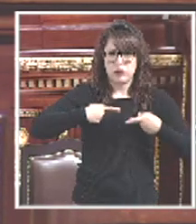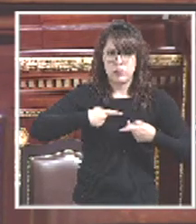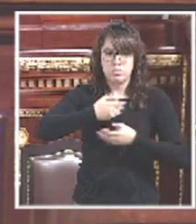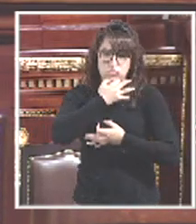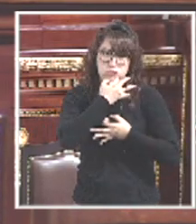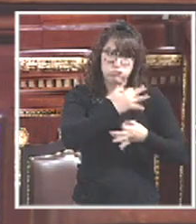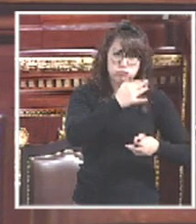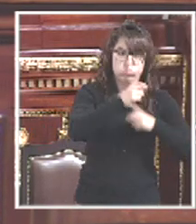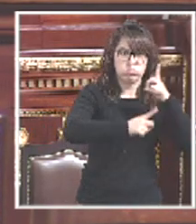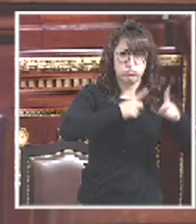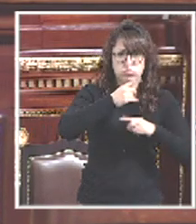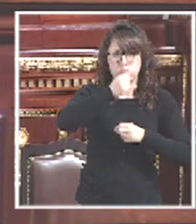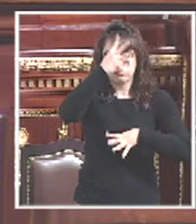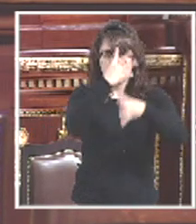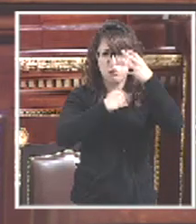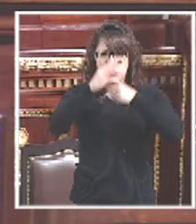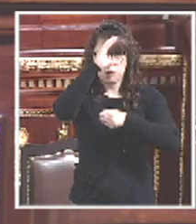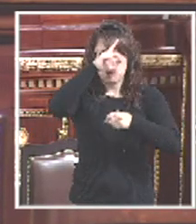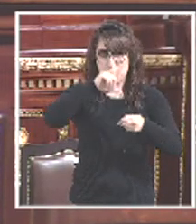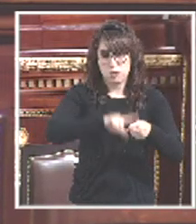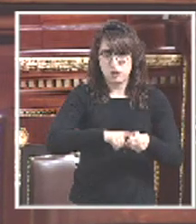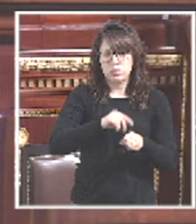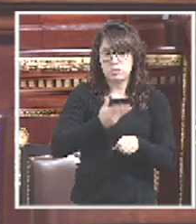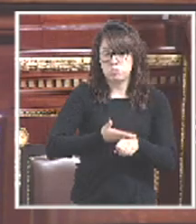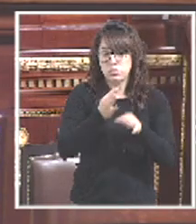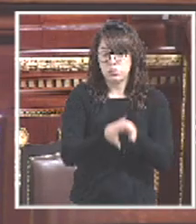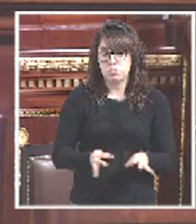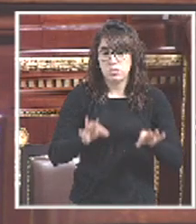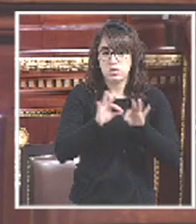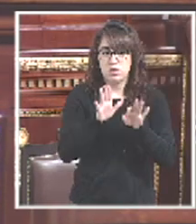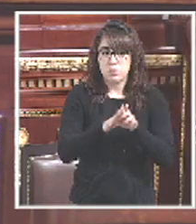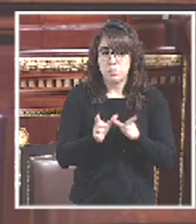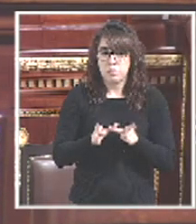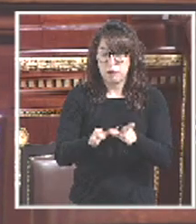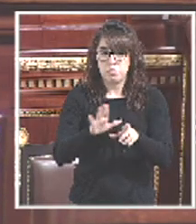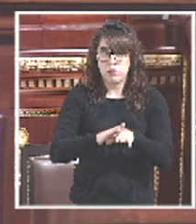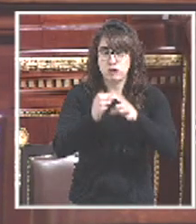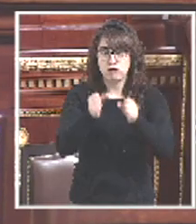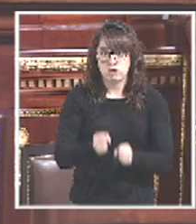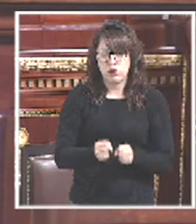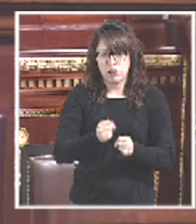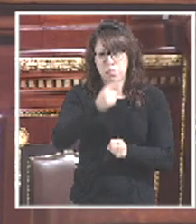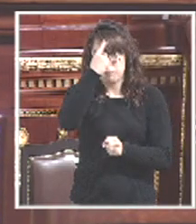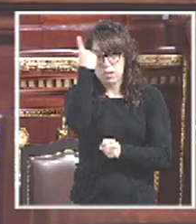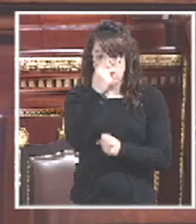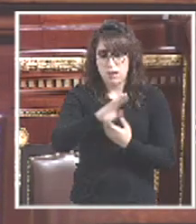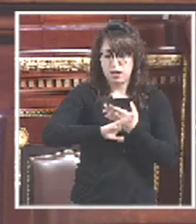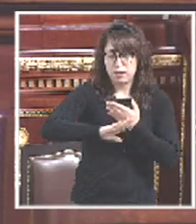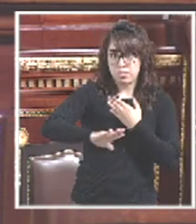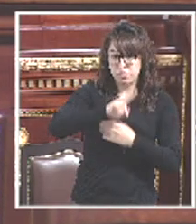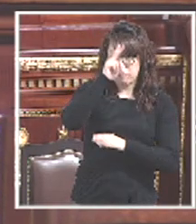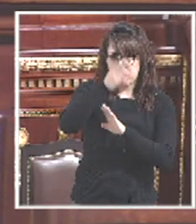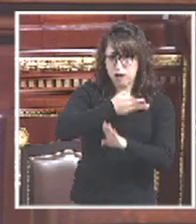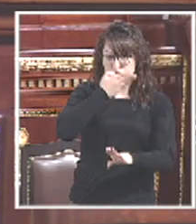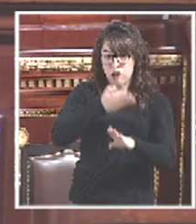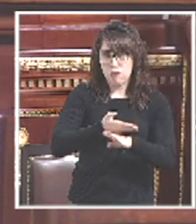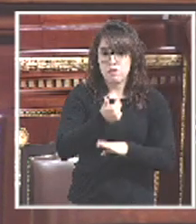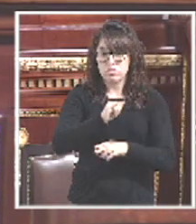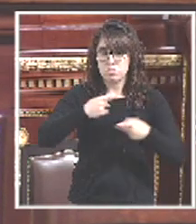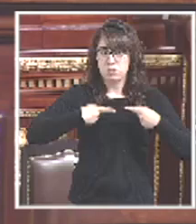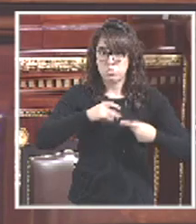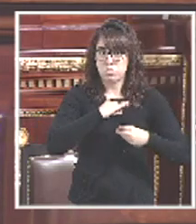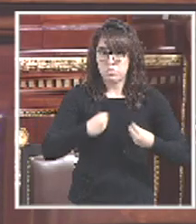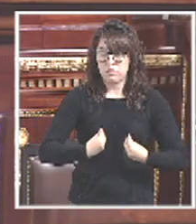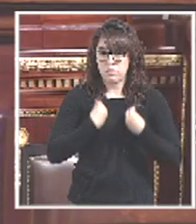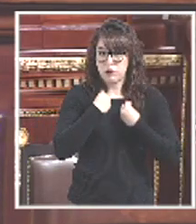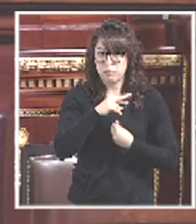cultura. Es importante reforzar y complementar las estrategias de prevención de la violencia para mejorar la calidad de vida